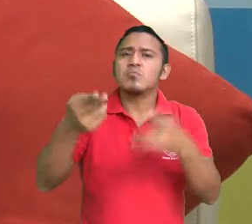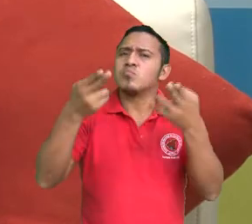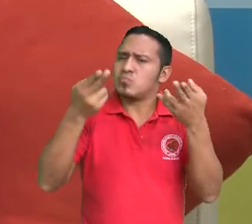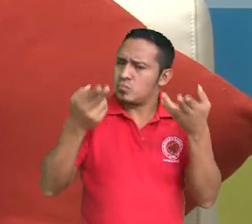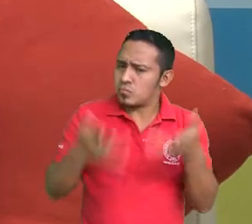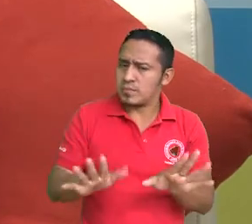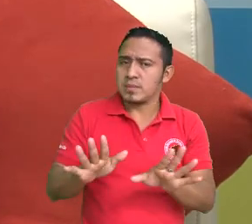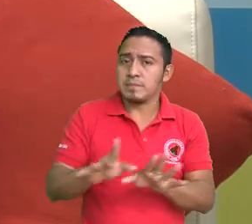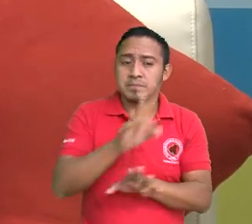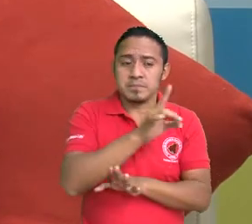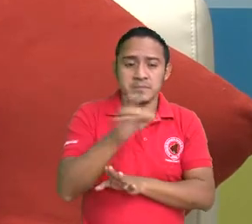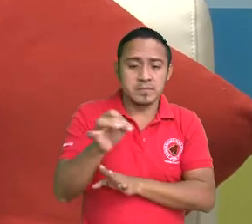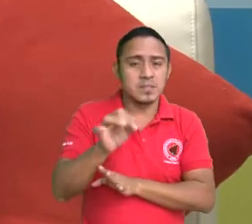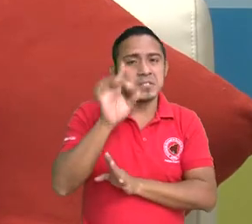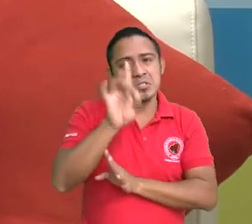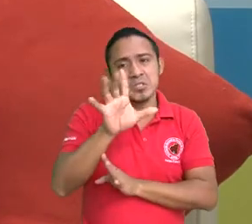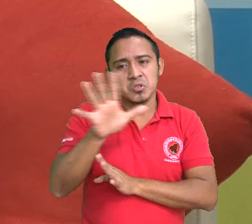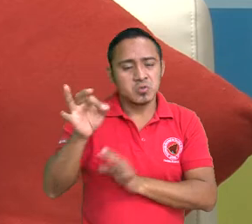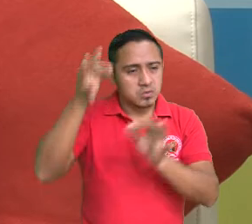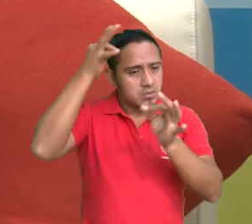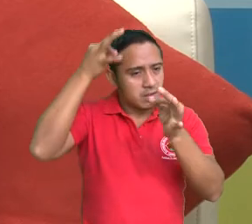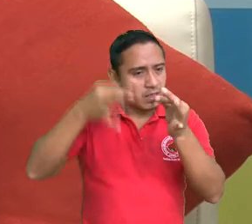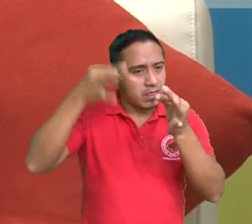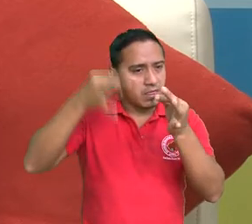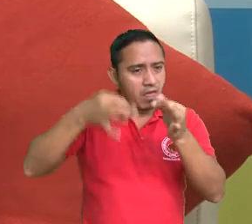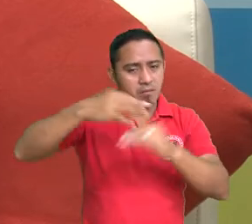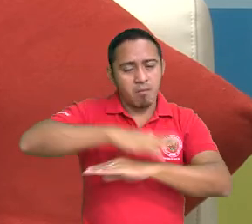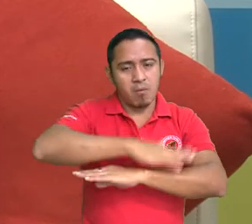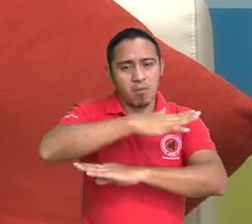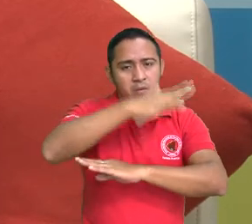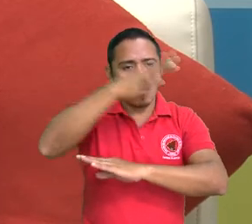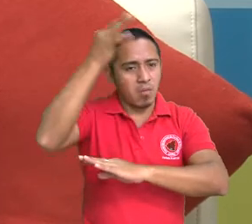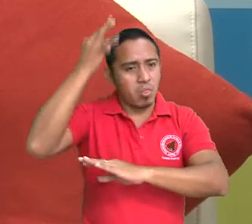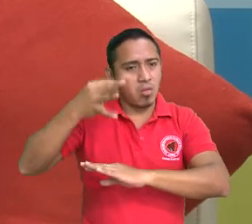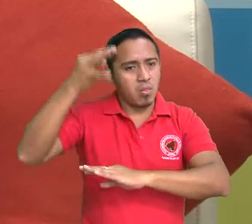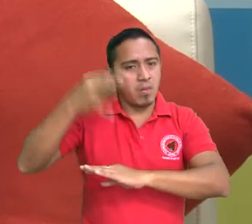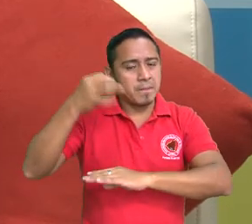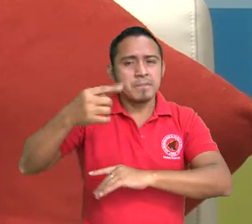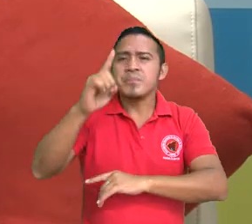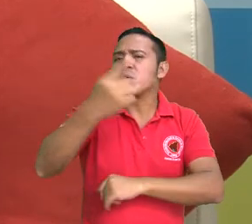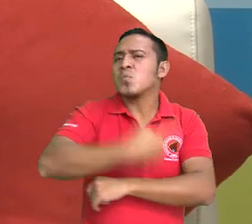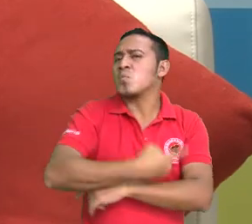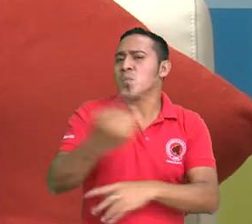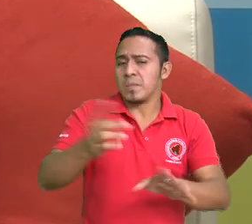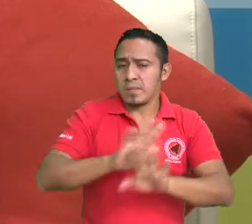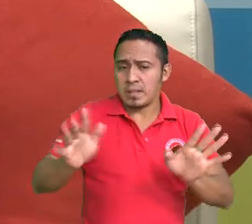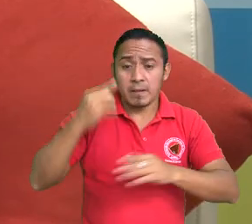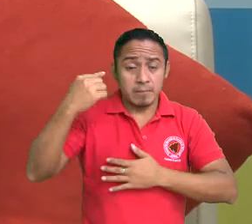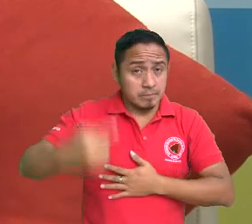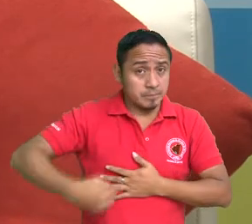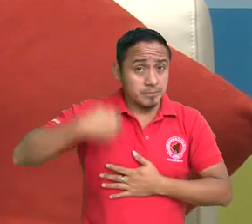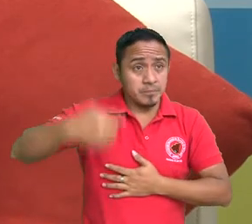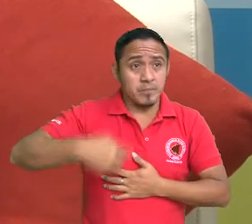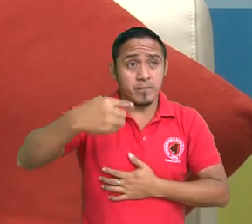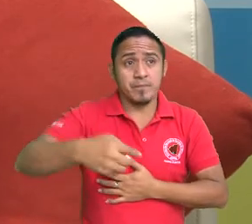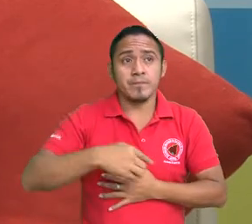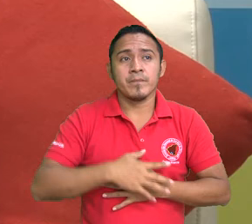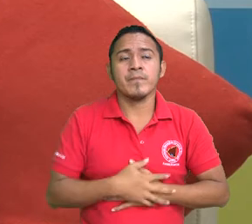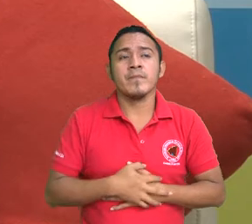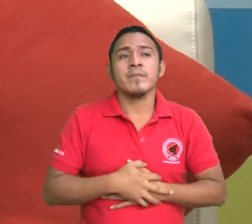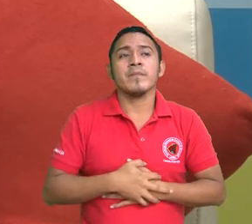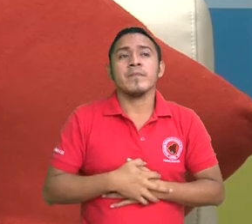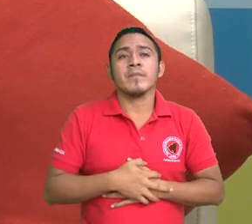normal. Sí, es normal que haya esa cantidad de pérdida de cabello diario. Cuando me